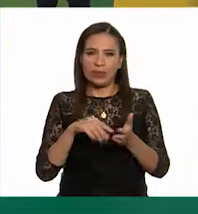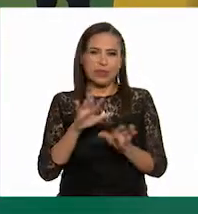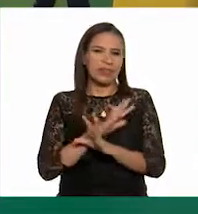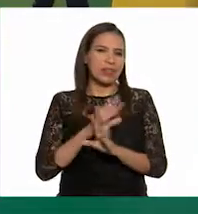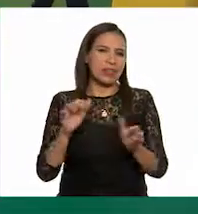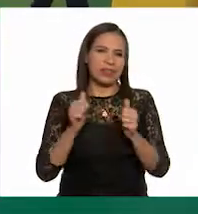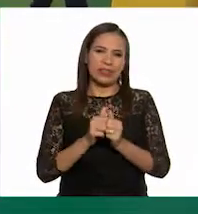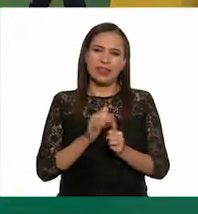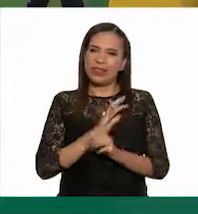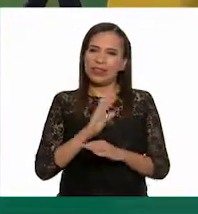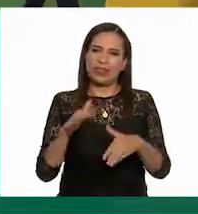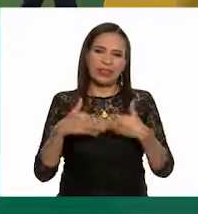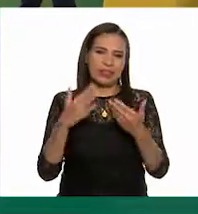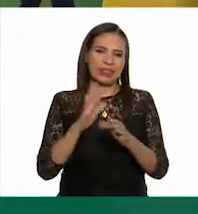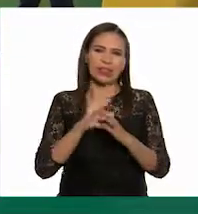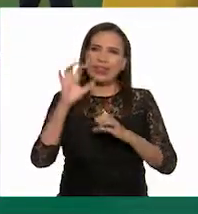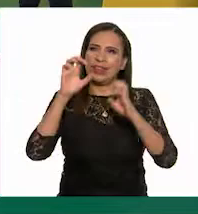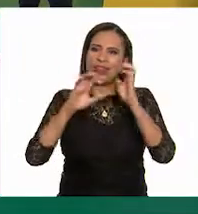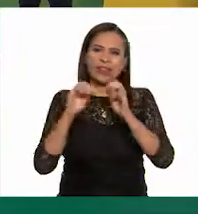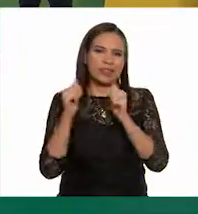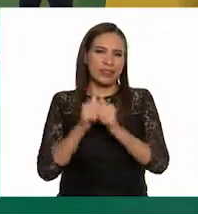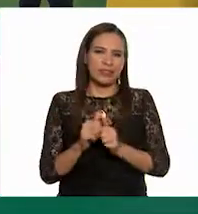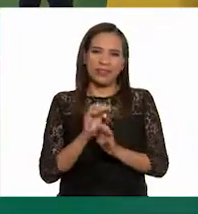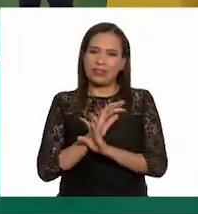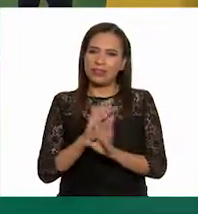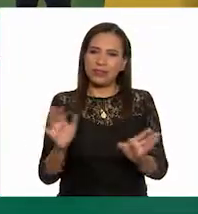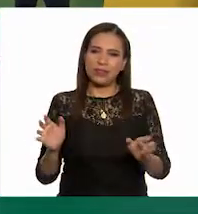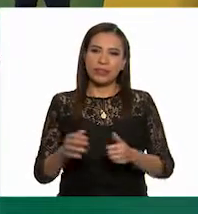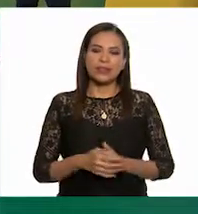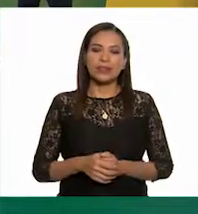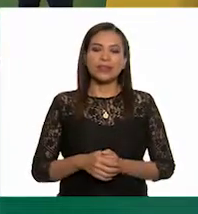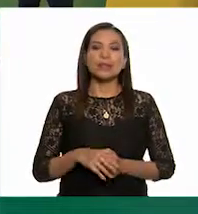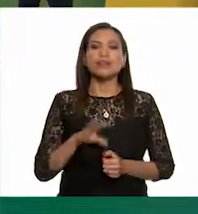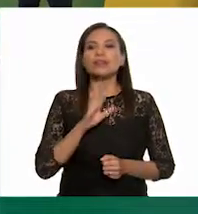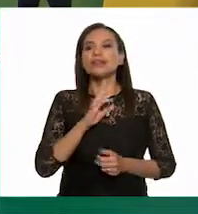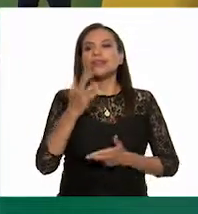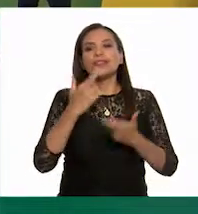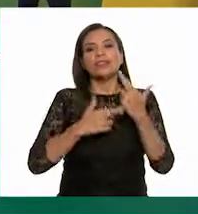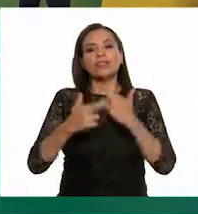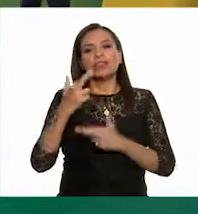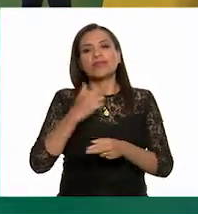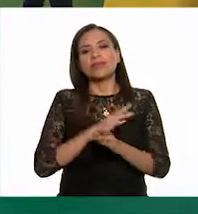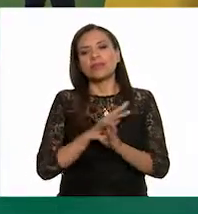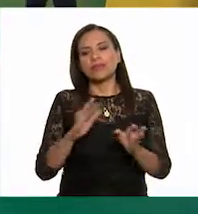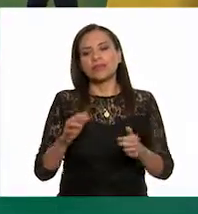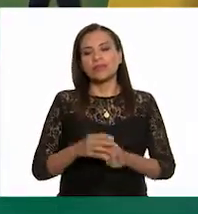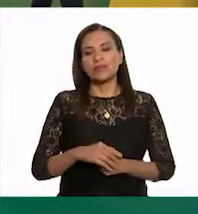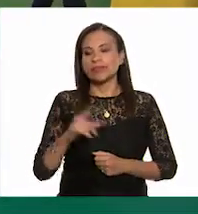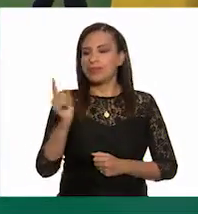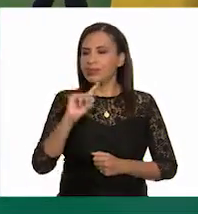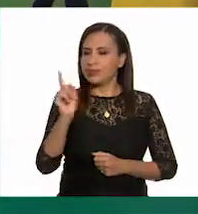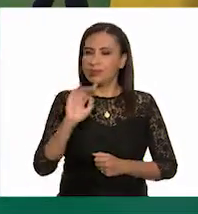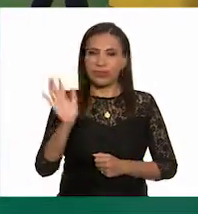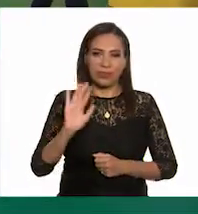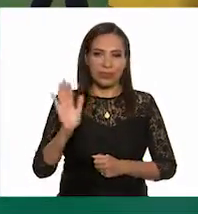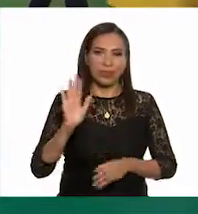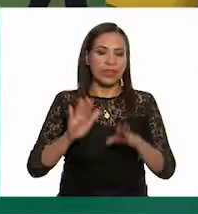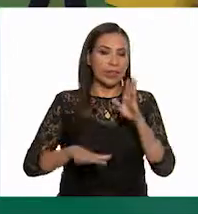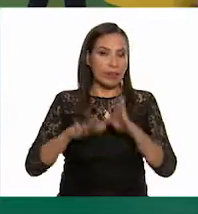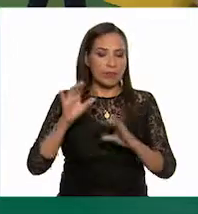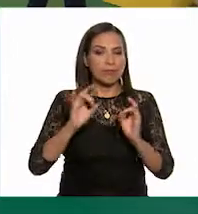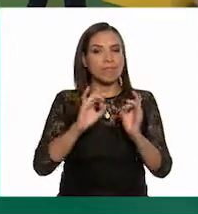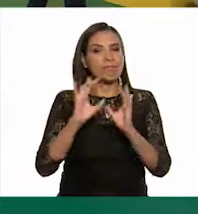mejor yo aquí me quedo. Ya llegué muy alto ya. O más bien ya hay que regresarnos, Héctorovich. No. A veces